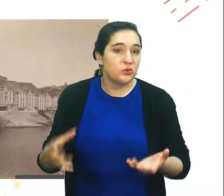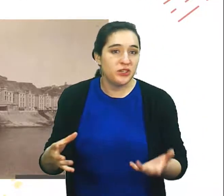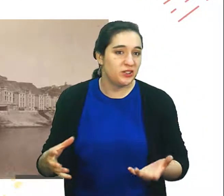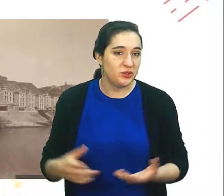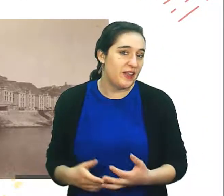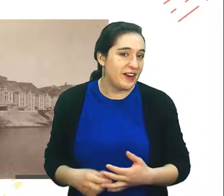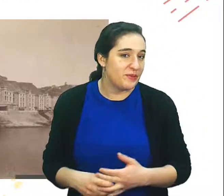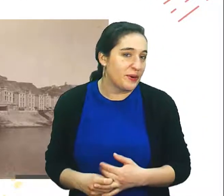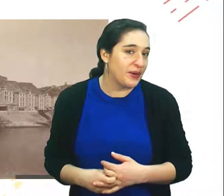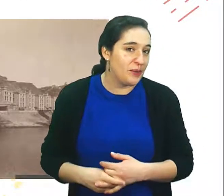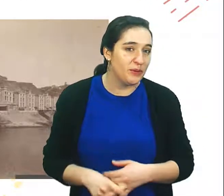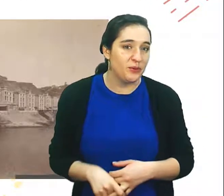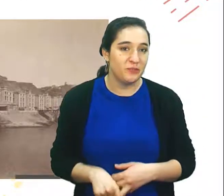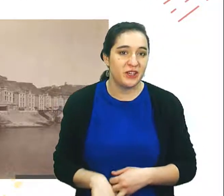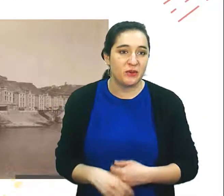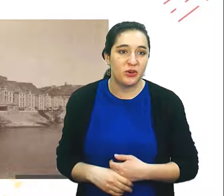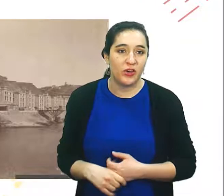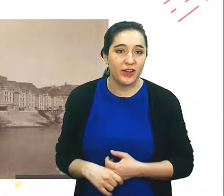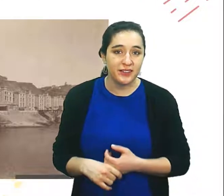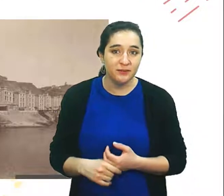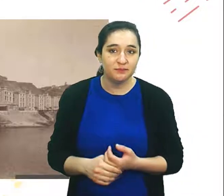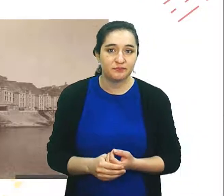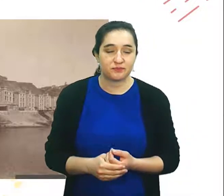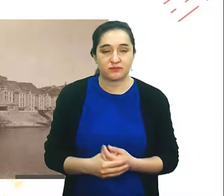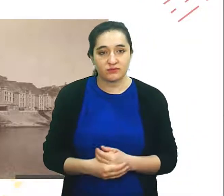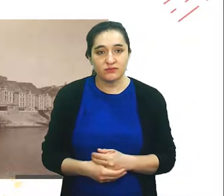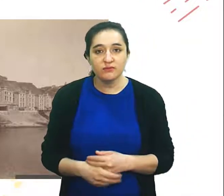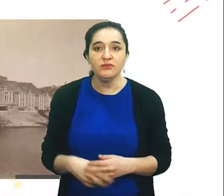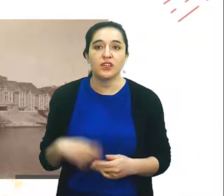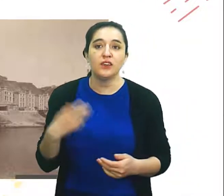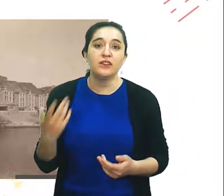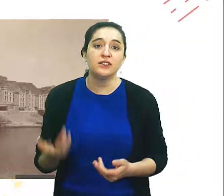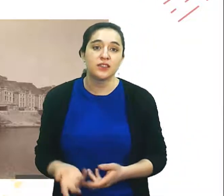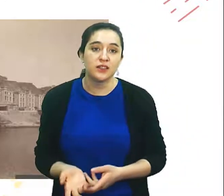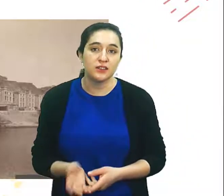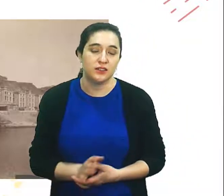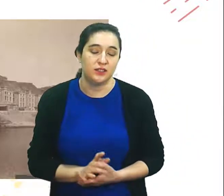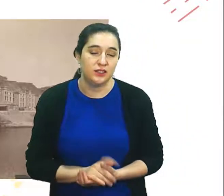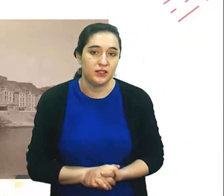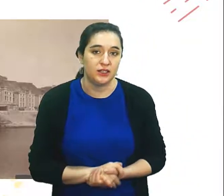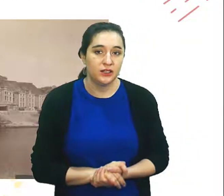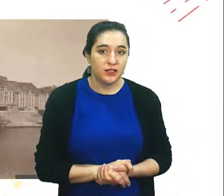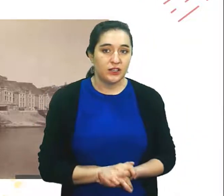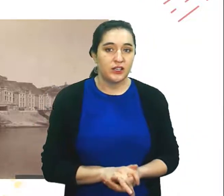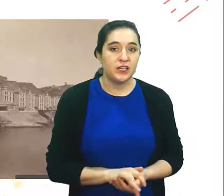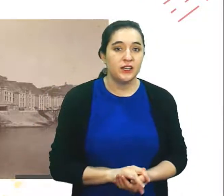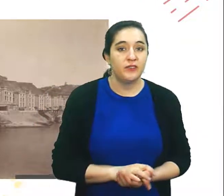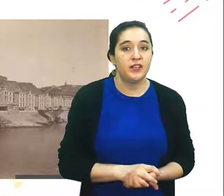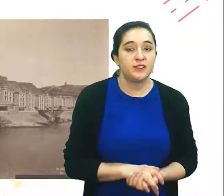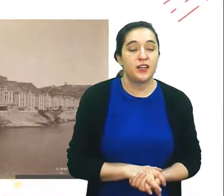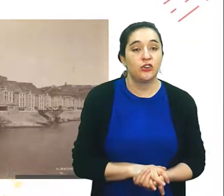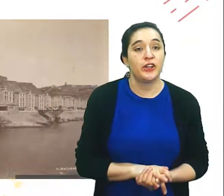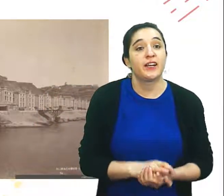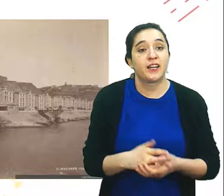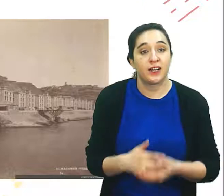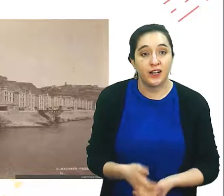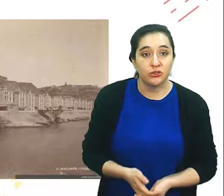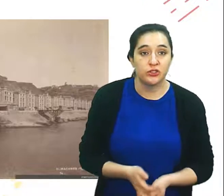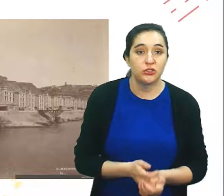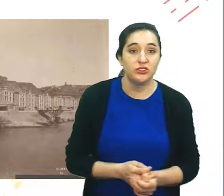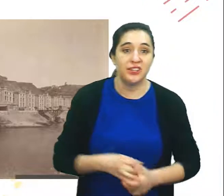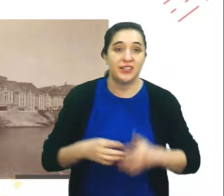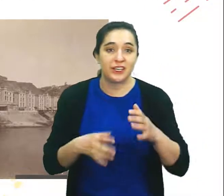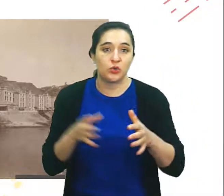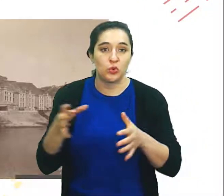una seguridad ciudadana, por ejemplo, digámoslo así, que van a ser quienes van a estar los